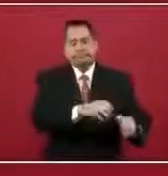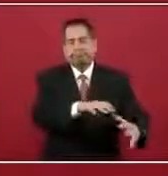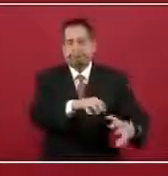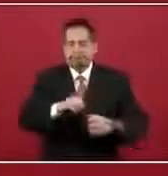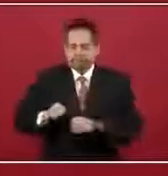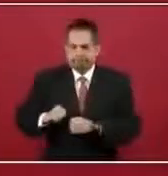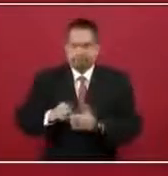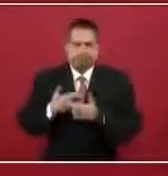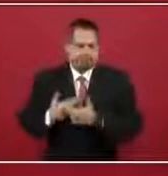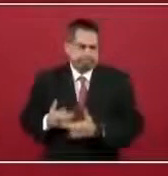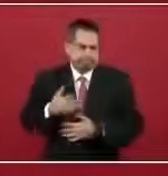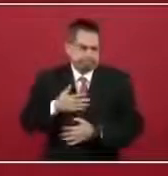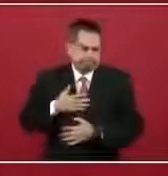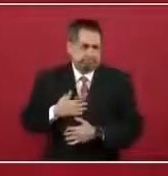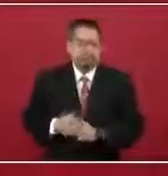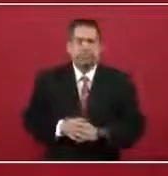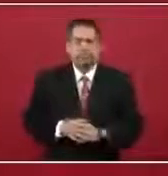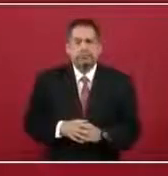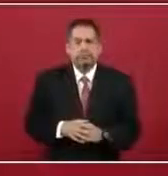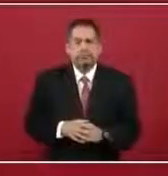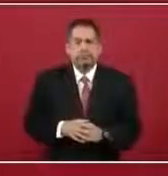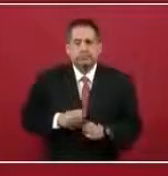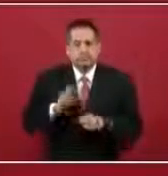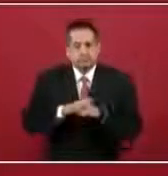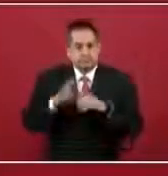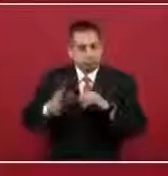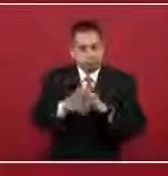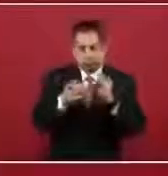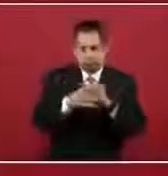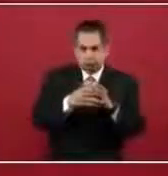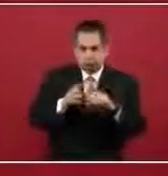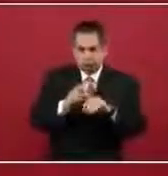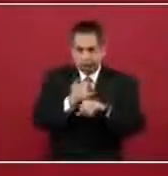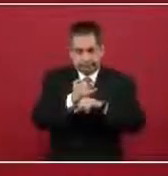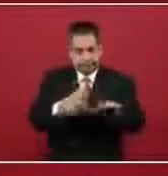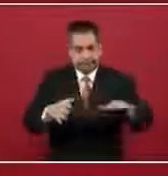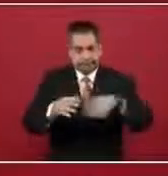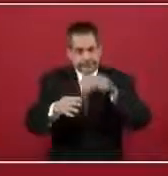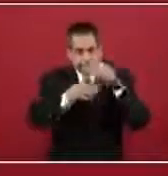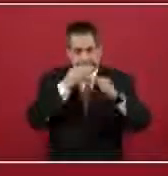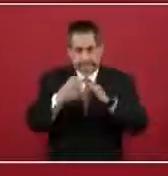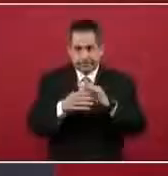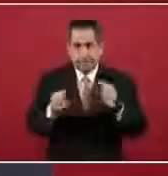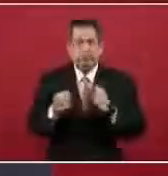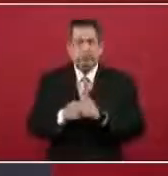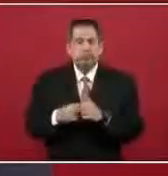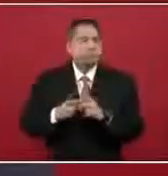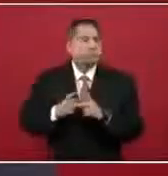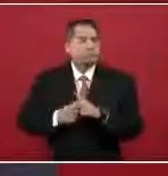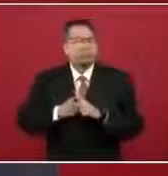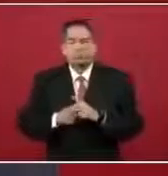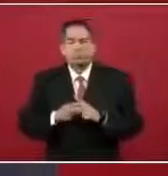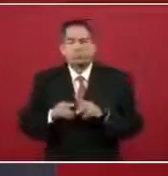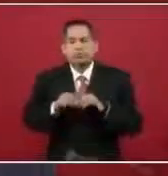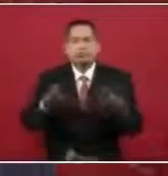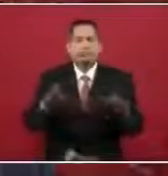dijo que la Policía Federal apoyó la seguridad de los ductos y el cateo de empresas ligadas a la venta de